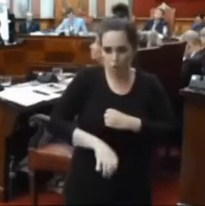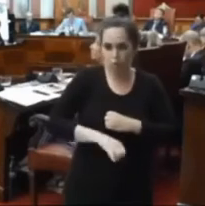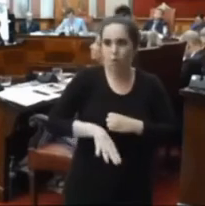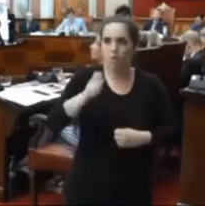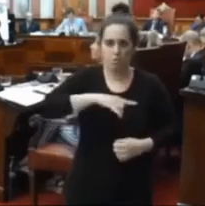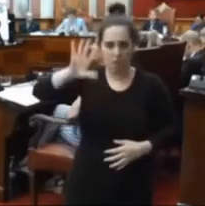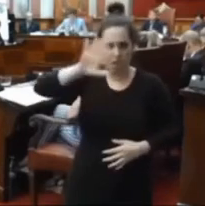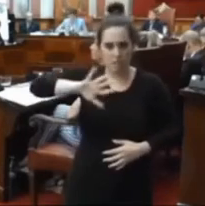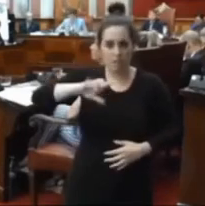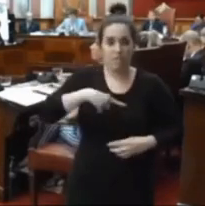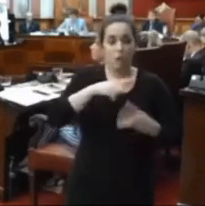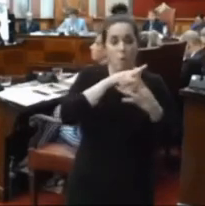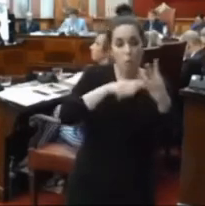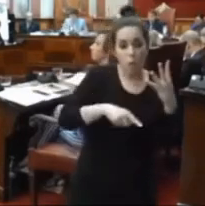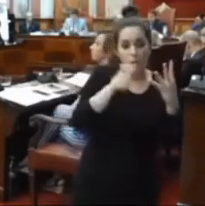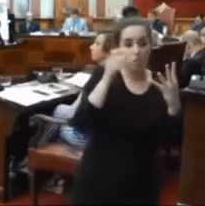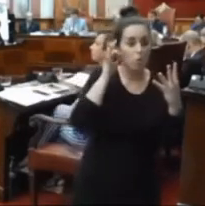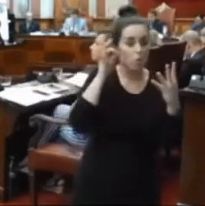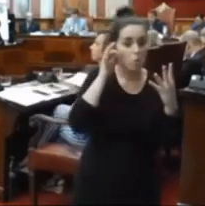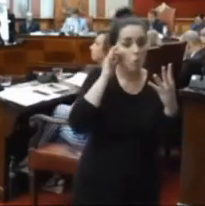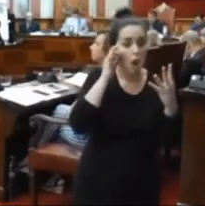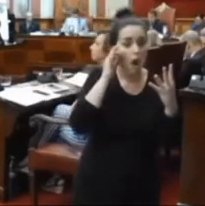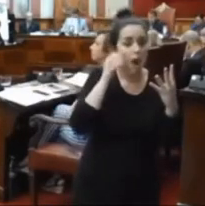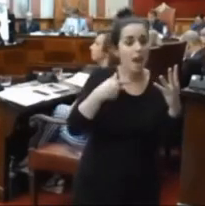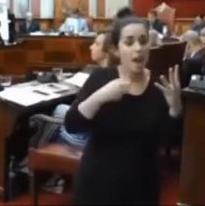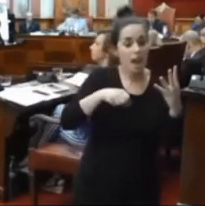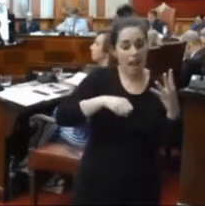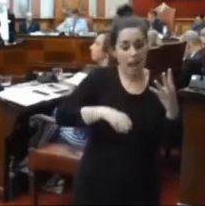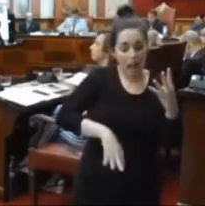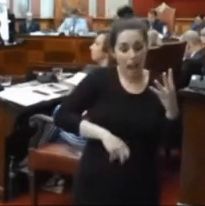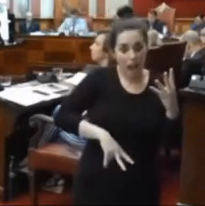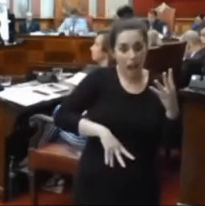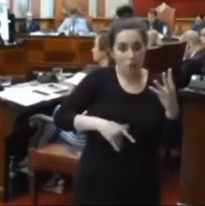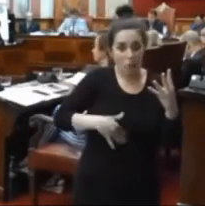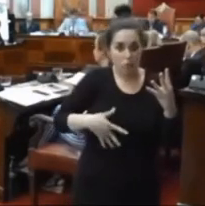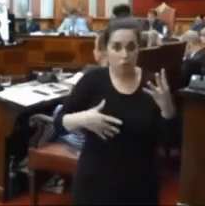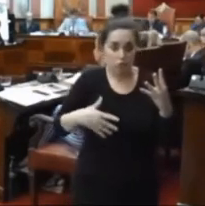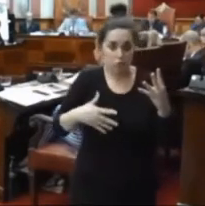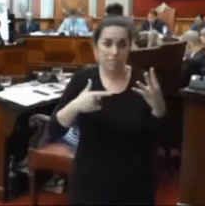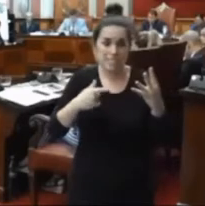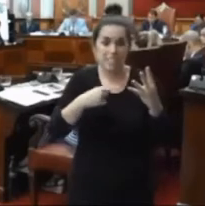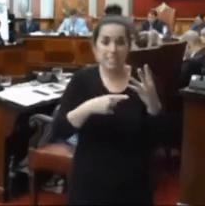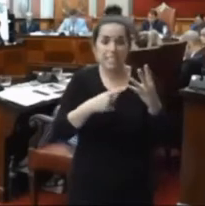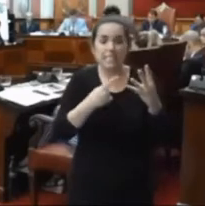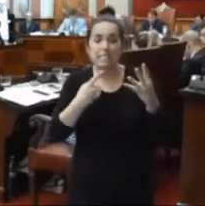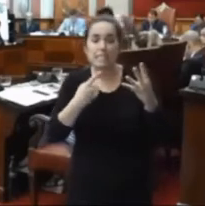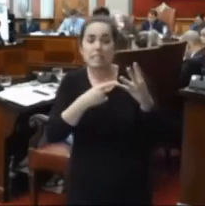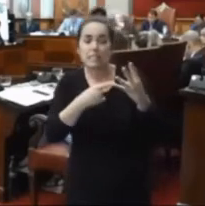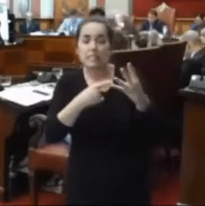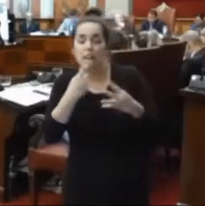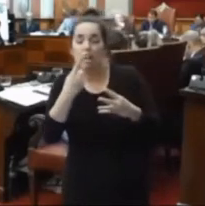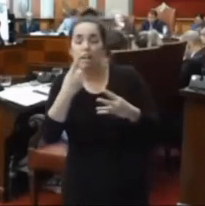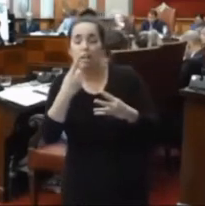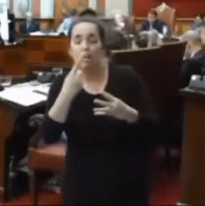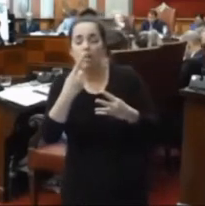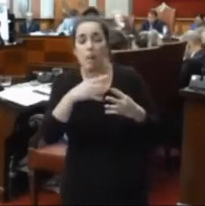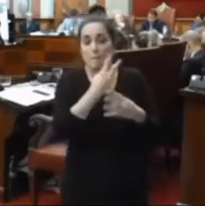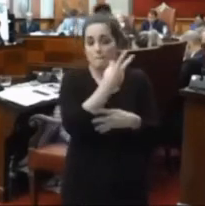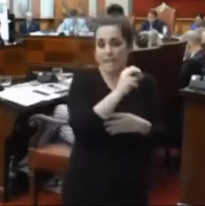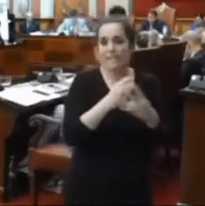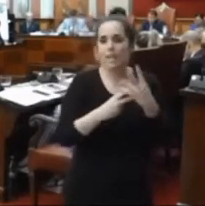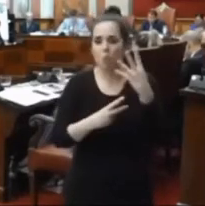que se realizan una interrupción voluntaria del embarazo en Canarias ese año tenían entre 20 y 29 años y poco más